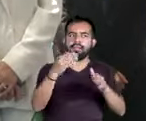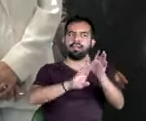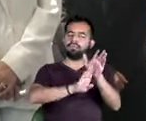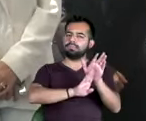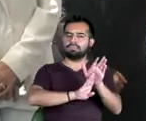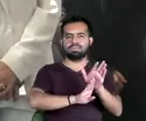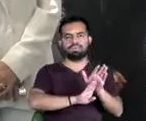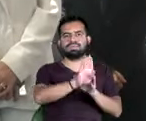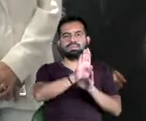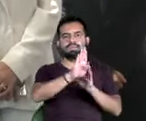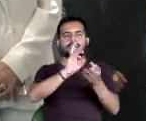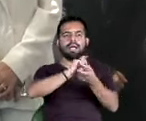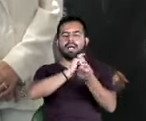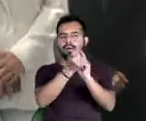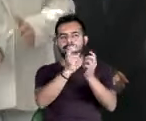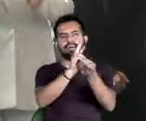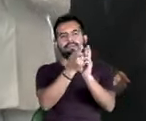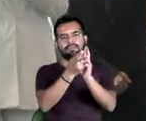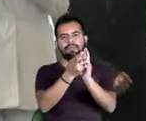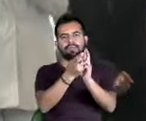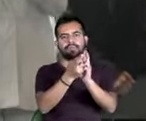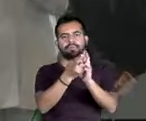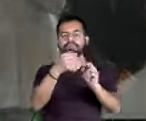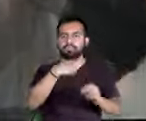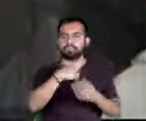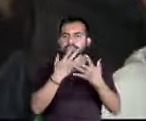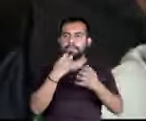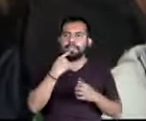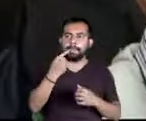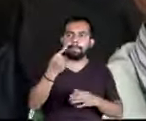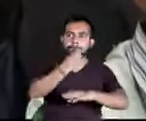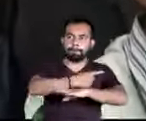permitirá que Quito renazca. Quiero decirles que desde el día de hoy...